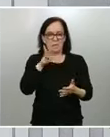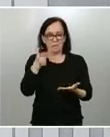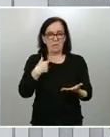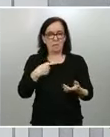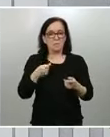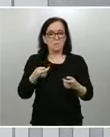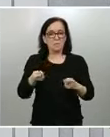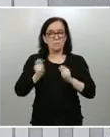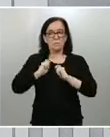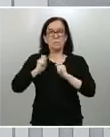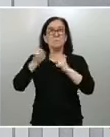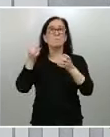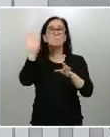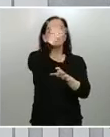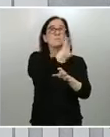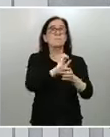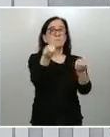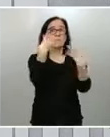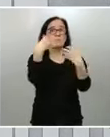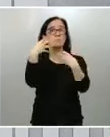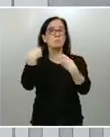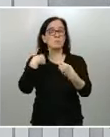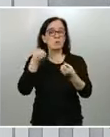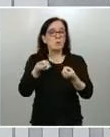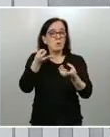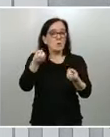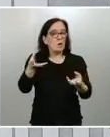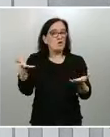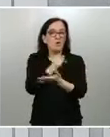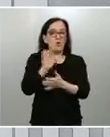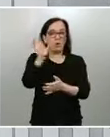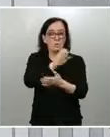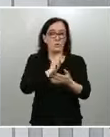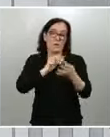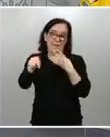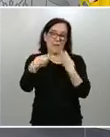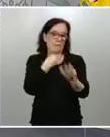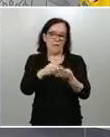autónomas con transparencia respecto a la situación que hay en el mismas